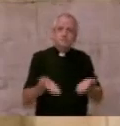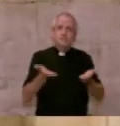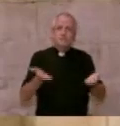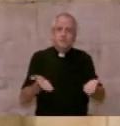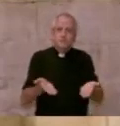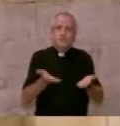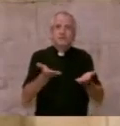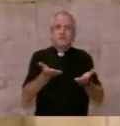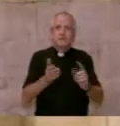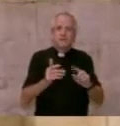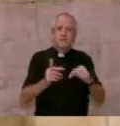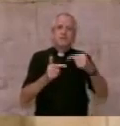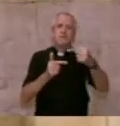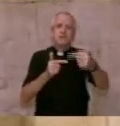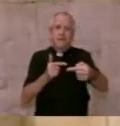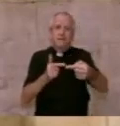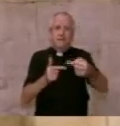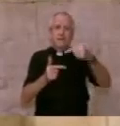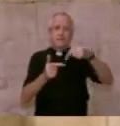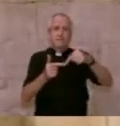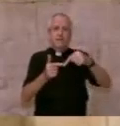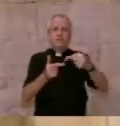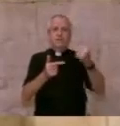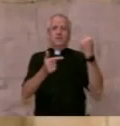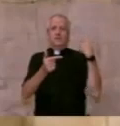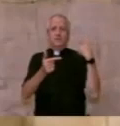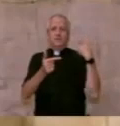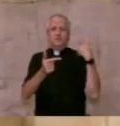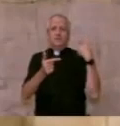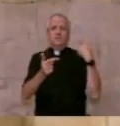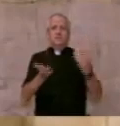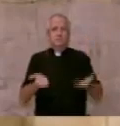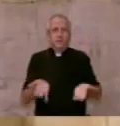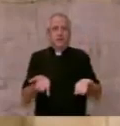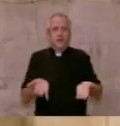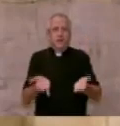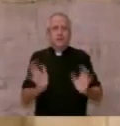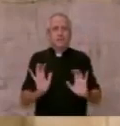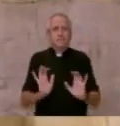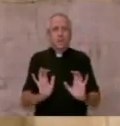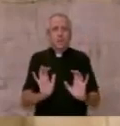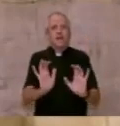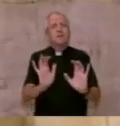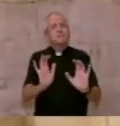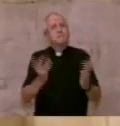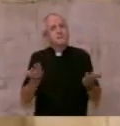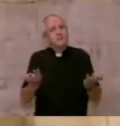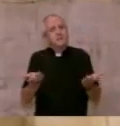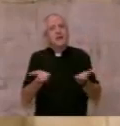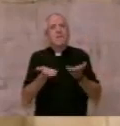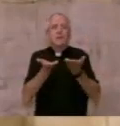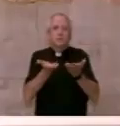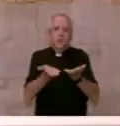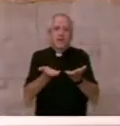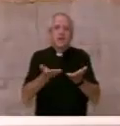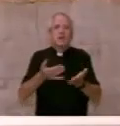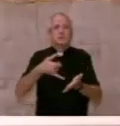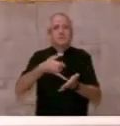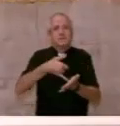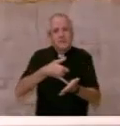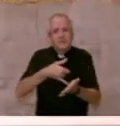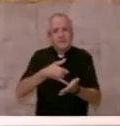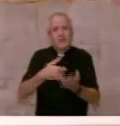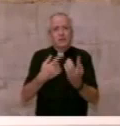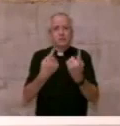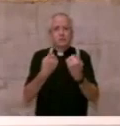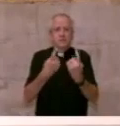medio de todos, con proximidad y misericordia. También me toca estar y en ocasiones detrás, tendré que estar detrás del pueblo para ayudar